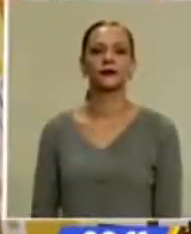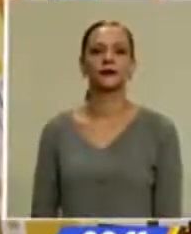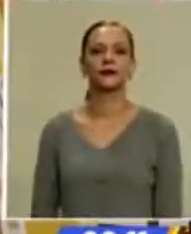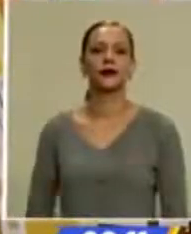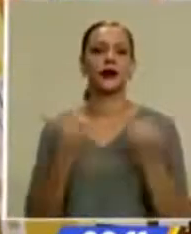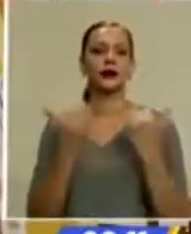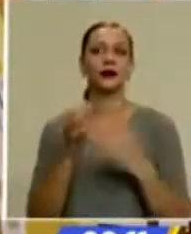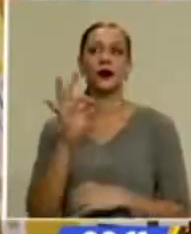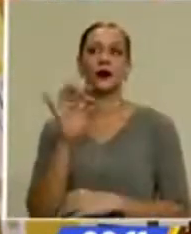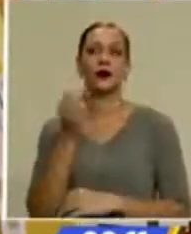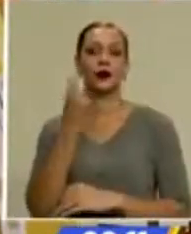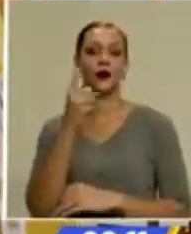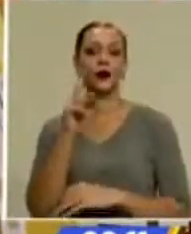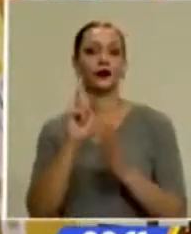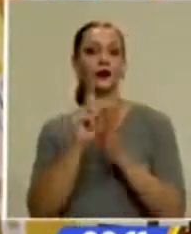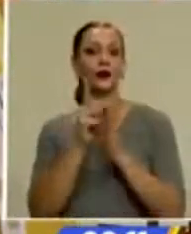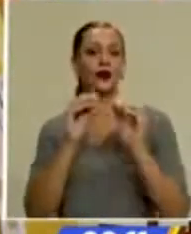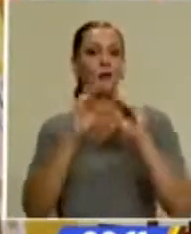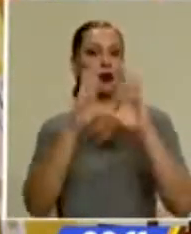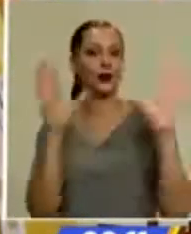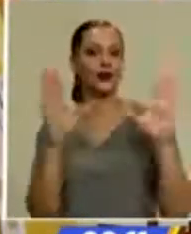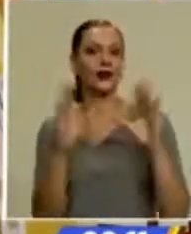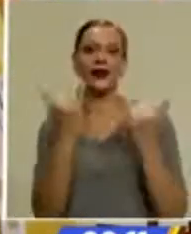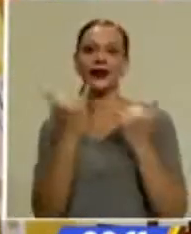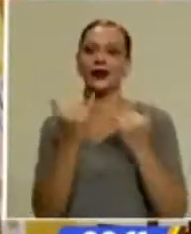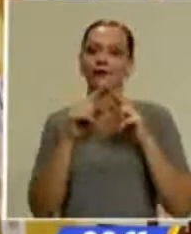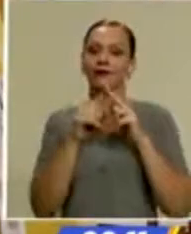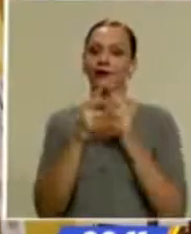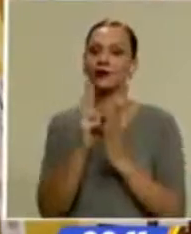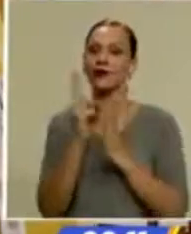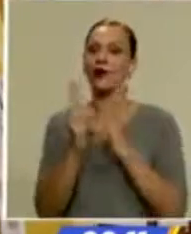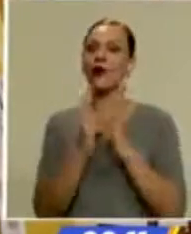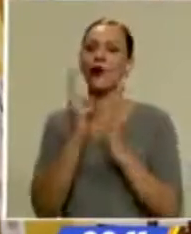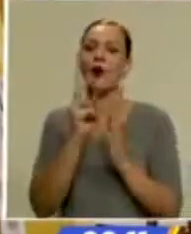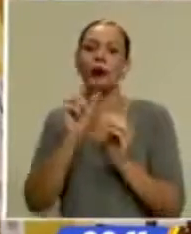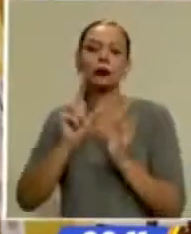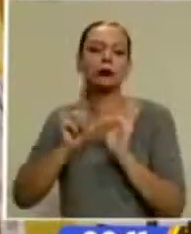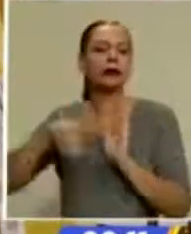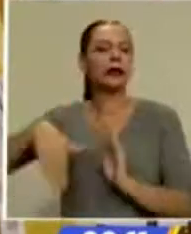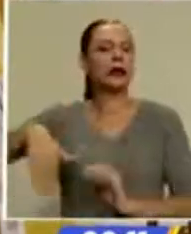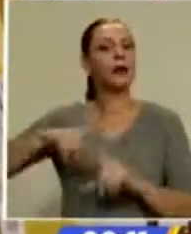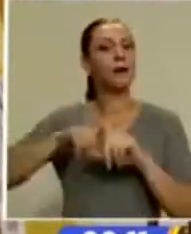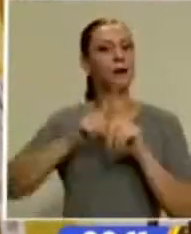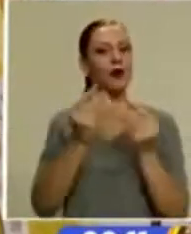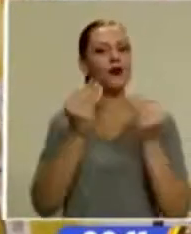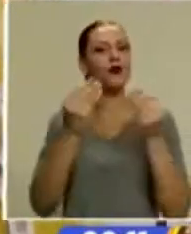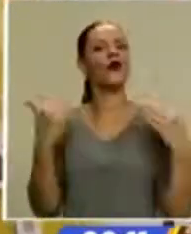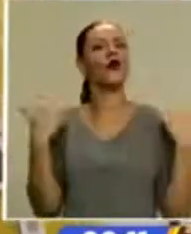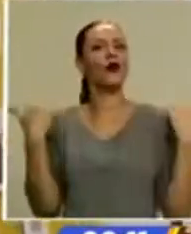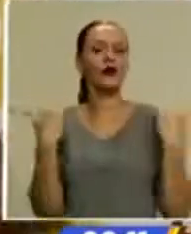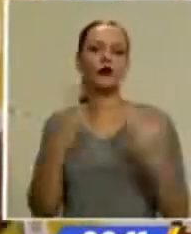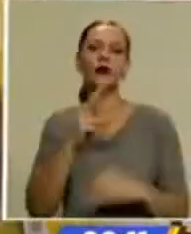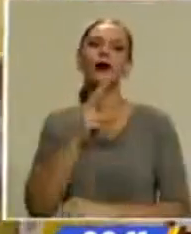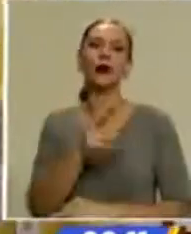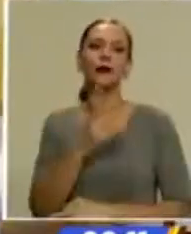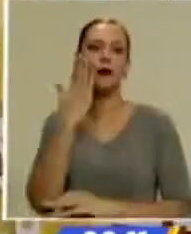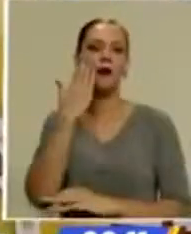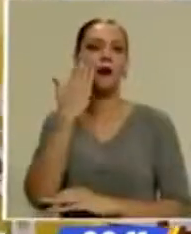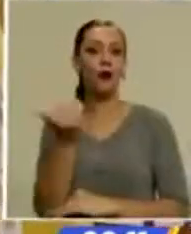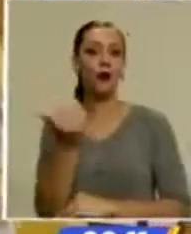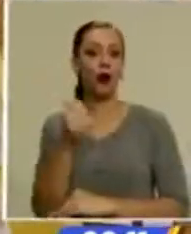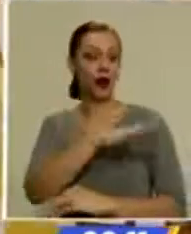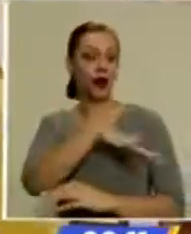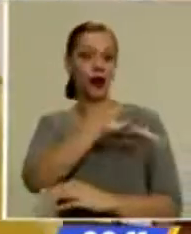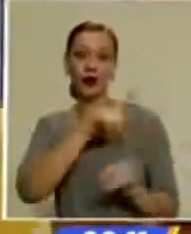Ay, son las 9:11 de la mañana. Hoy arrancamos esta segunda hora de programa un poquitillo tarde, pero súper contentos de verdad, porque